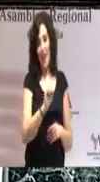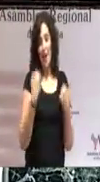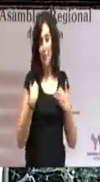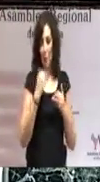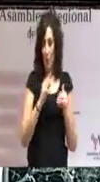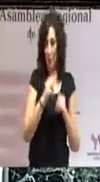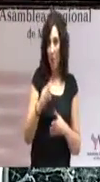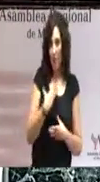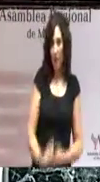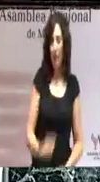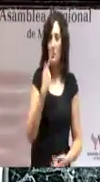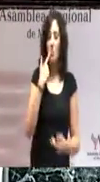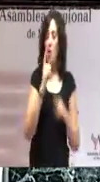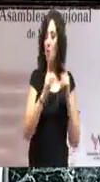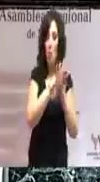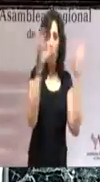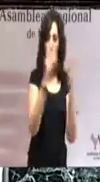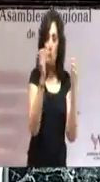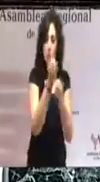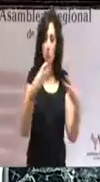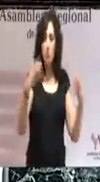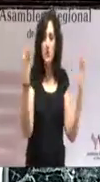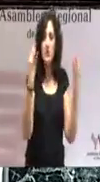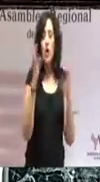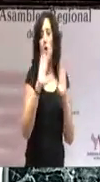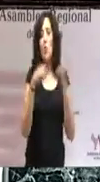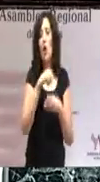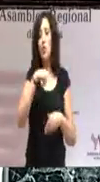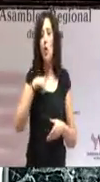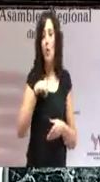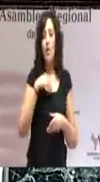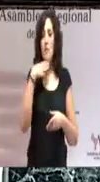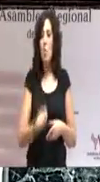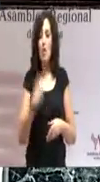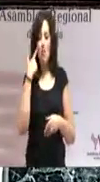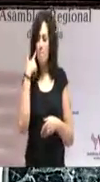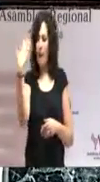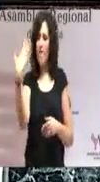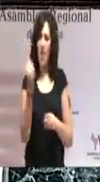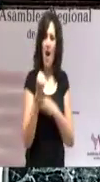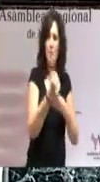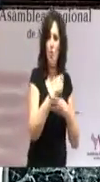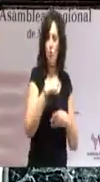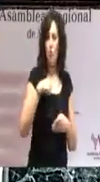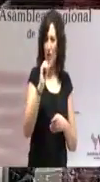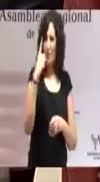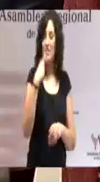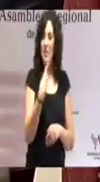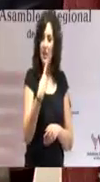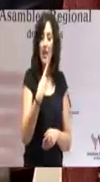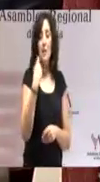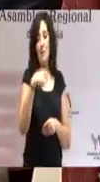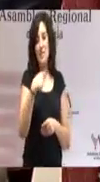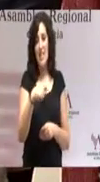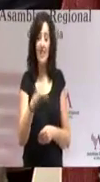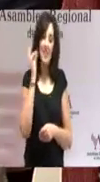resaltar es que la región de Murcia es la comunidad autónoma que más apoya a los autónomos de España. Eso lo dice el presidente nacional de ATA y la